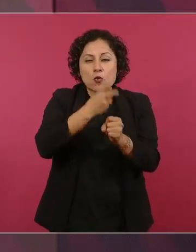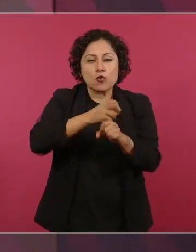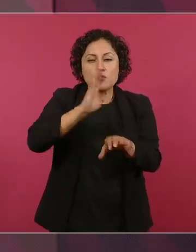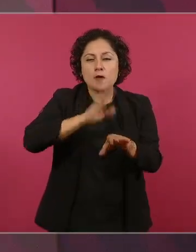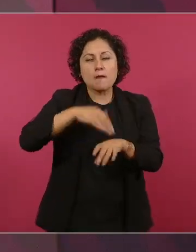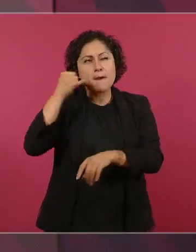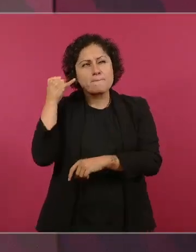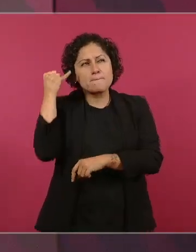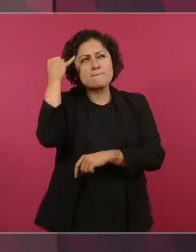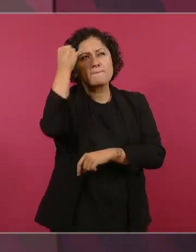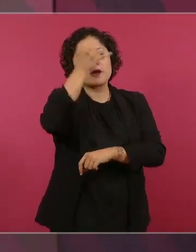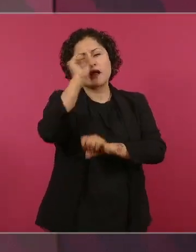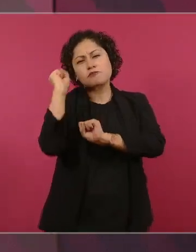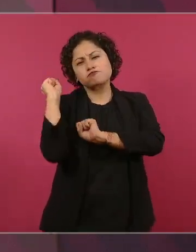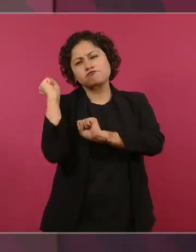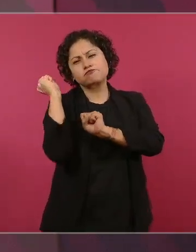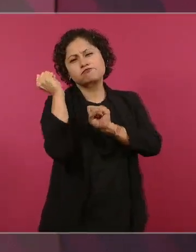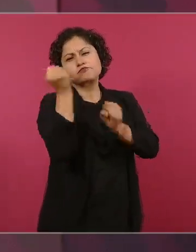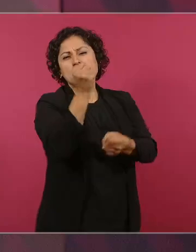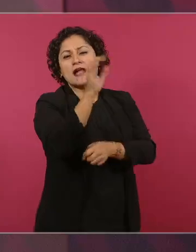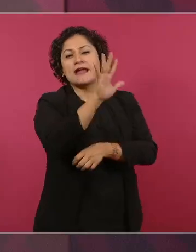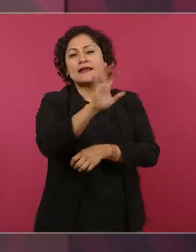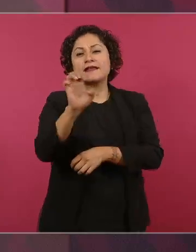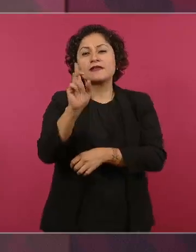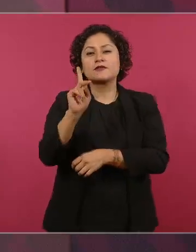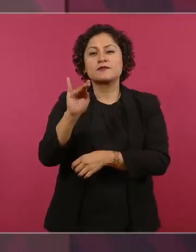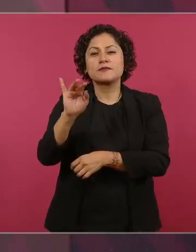Todavía no cae esa pelota.